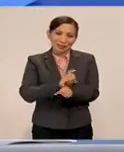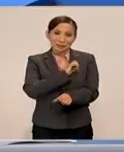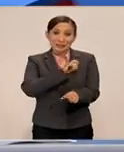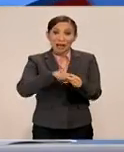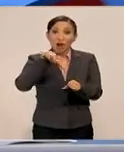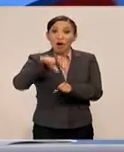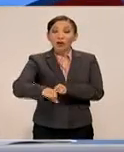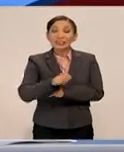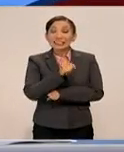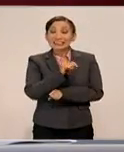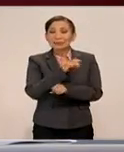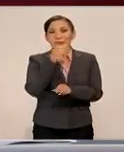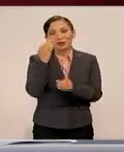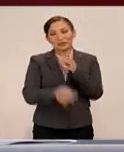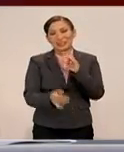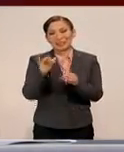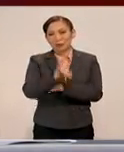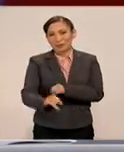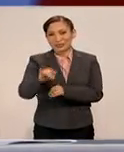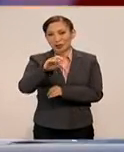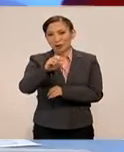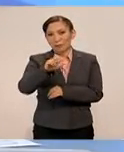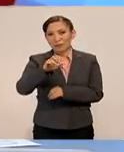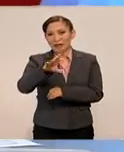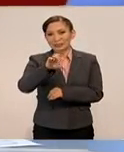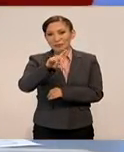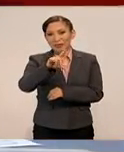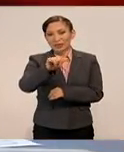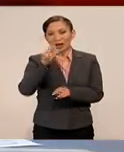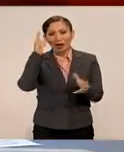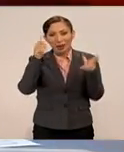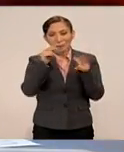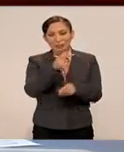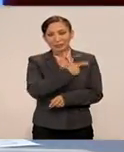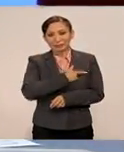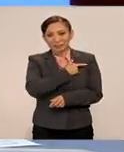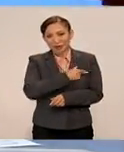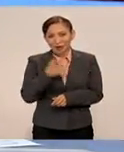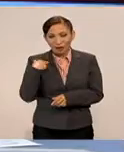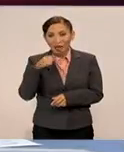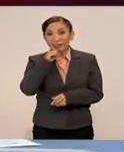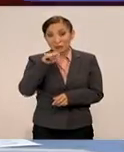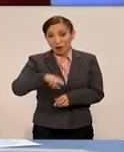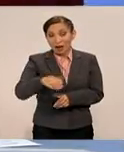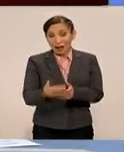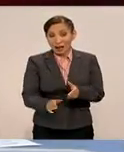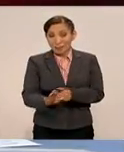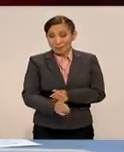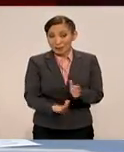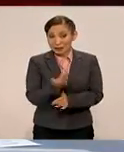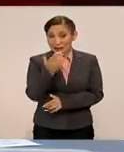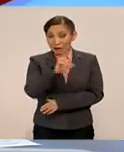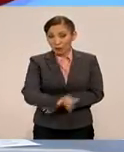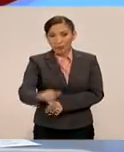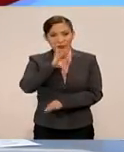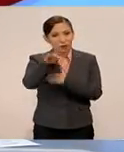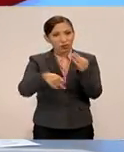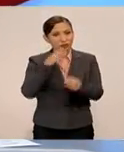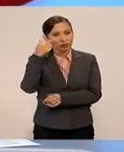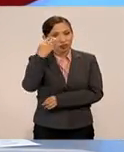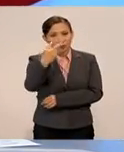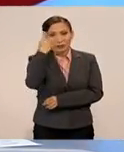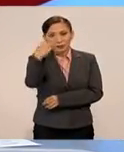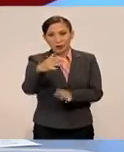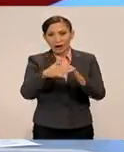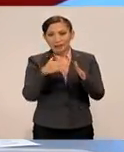especialmente hoy que ya por fin es jueves, Omar Cepeda. Omar. Hola Pati, ¿qué tal? Es un placer saludarte, así es, esta mañana de jueves. Por supuesto, a todos ustedes quienes se encuentran